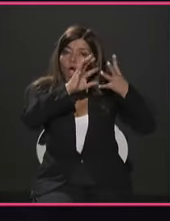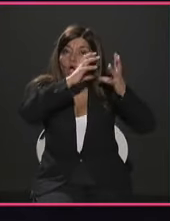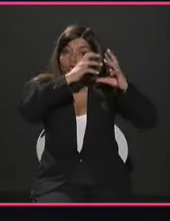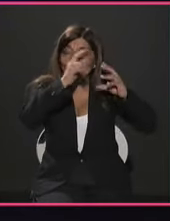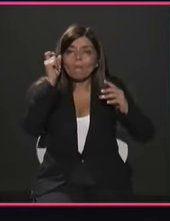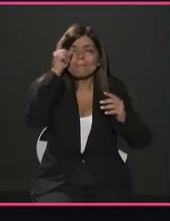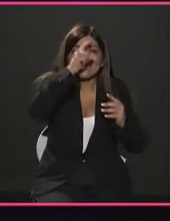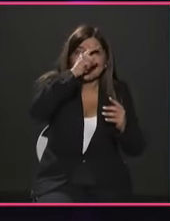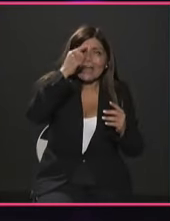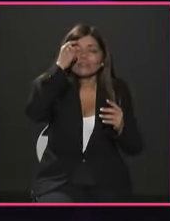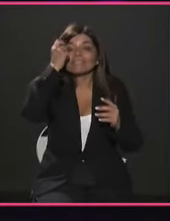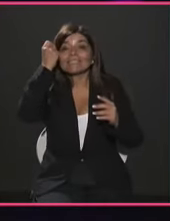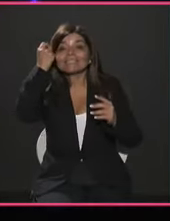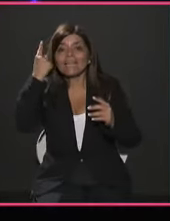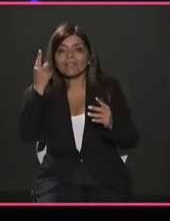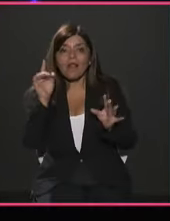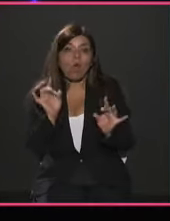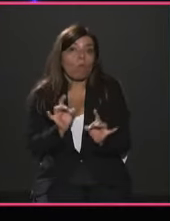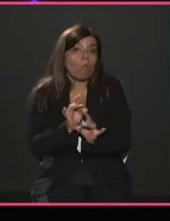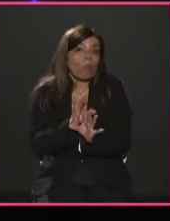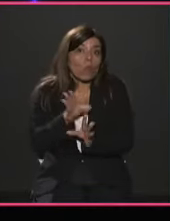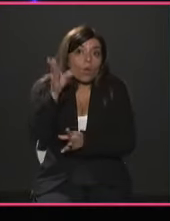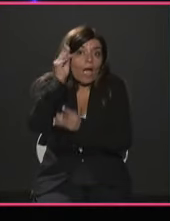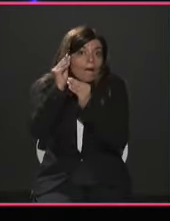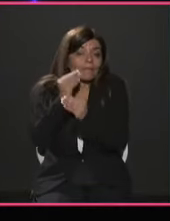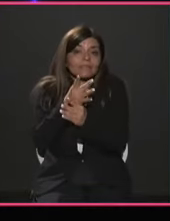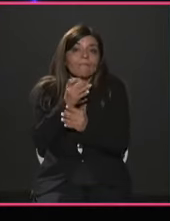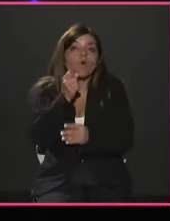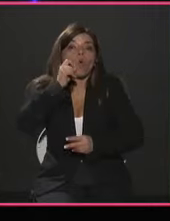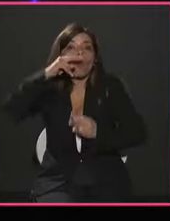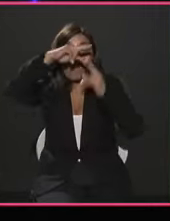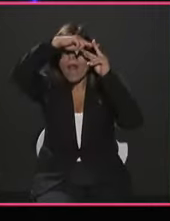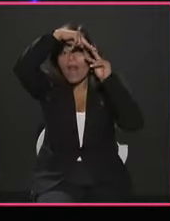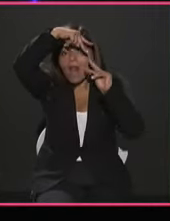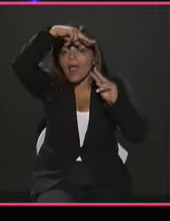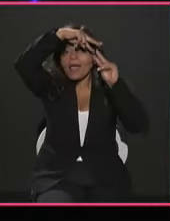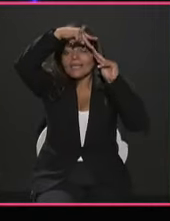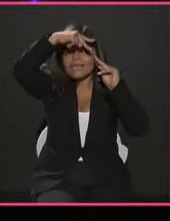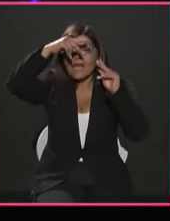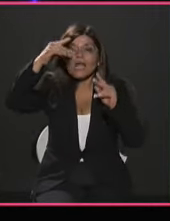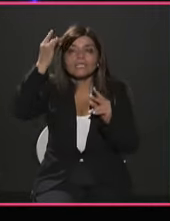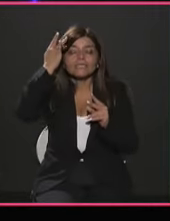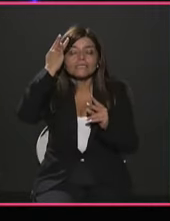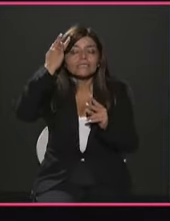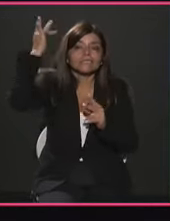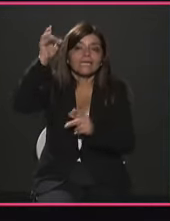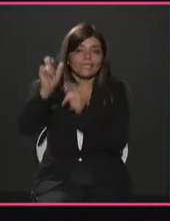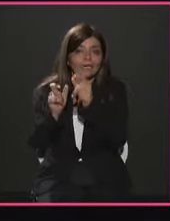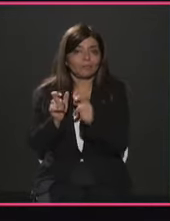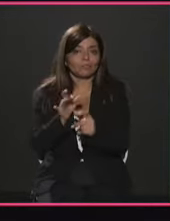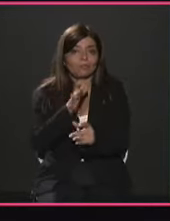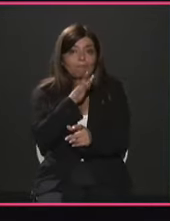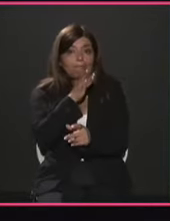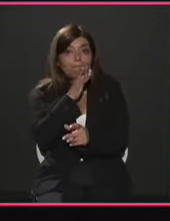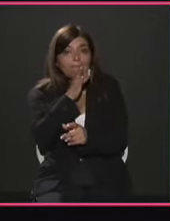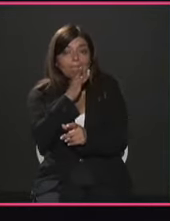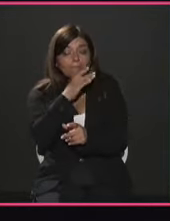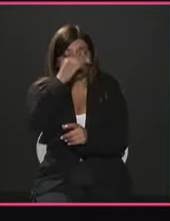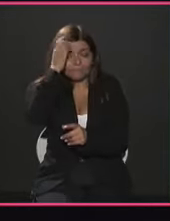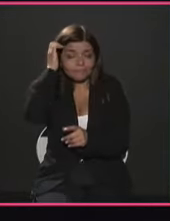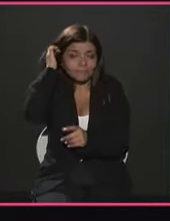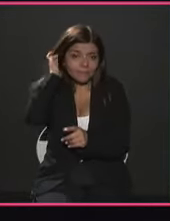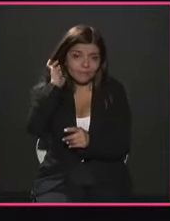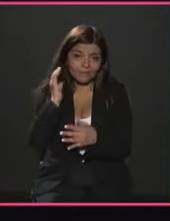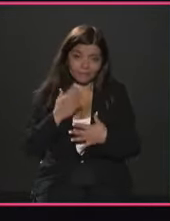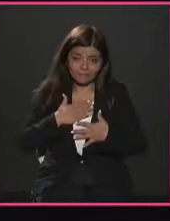prácticamente quizás nunca aprendamos qué genes hacen que las personas sean más inteligentes creo que no durante mi